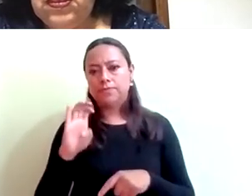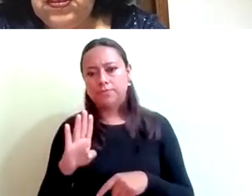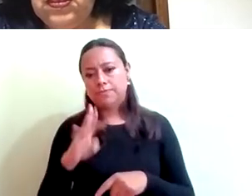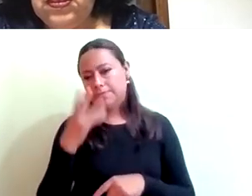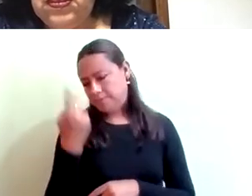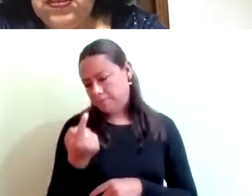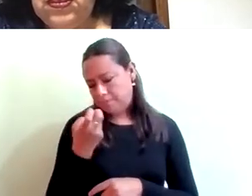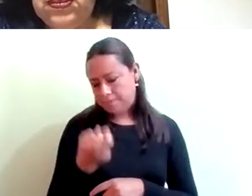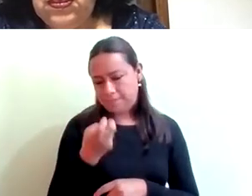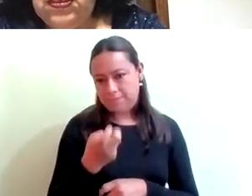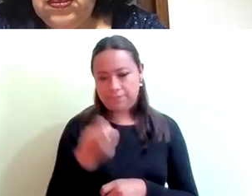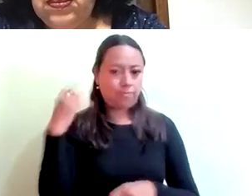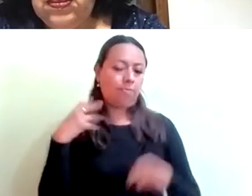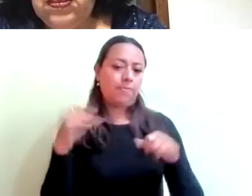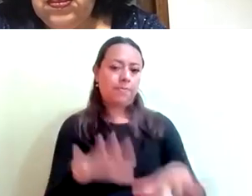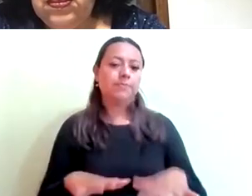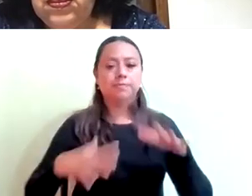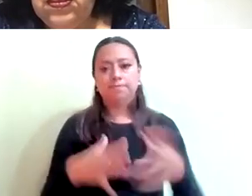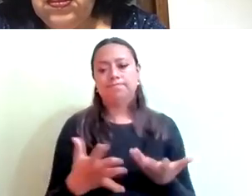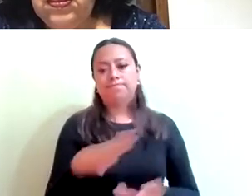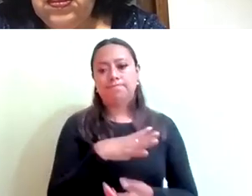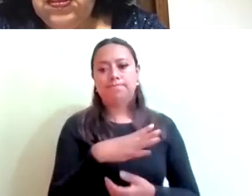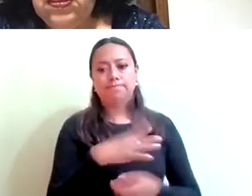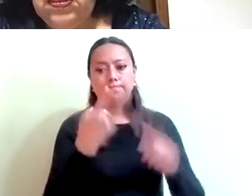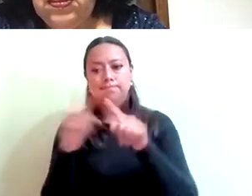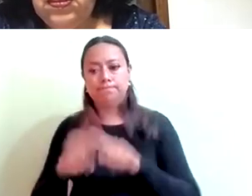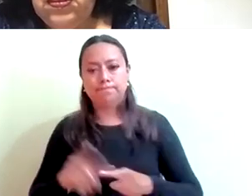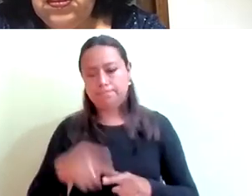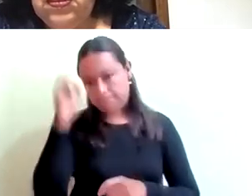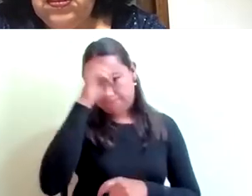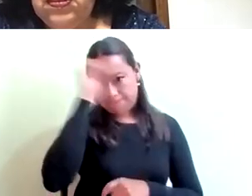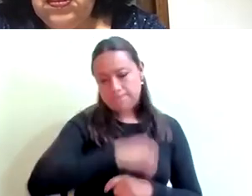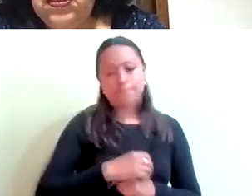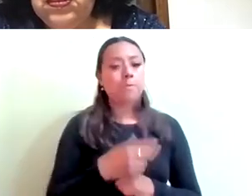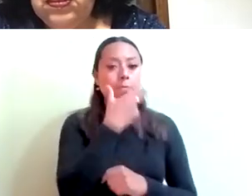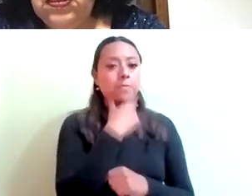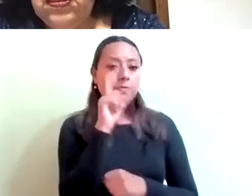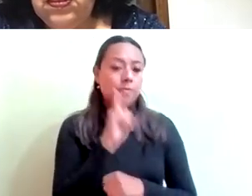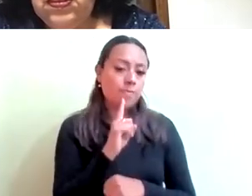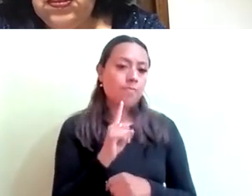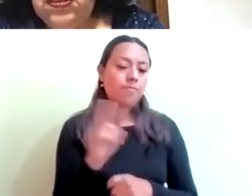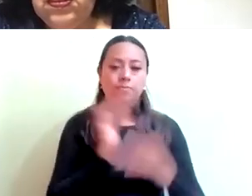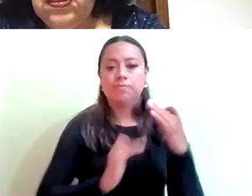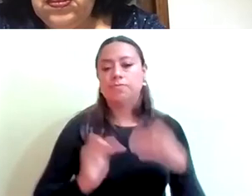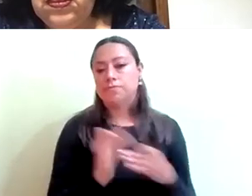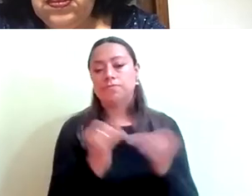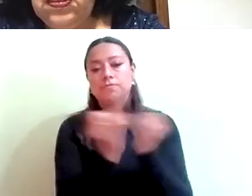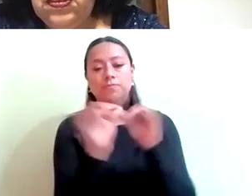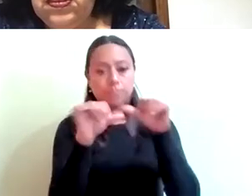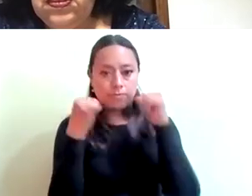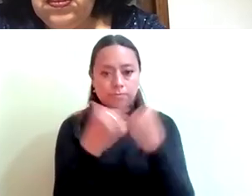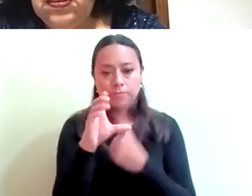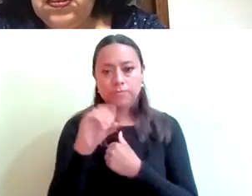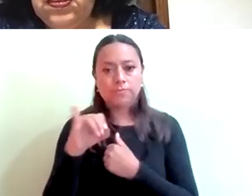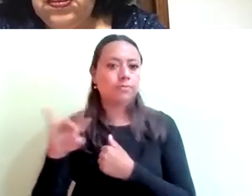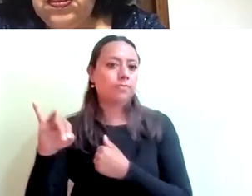diversos comentarios de ciudadanas y de ciudadanos, también de asociaciones civiles, las cuales, pues,